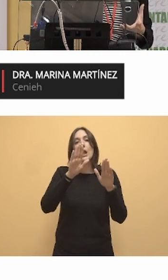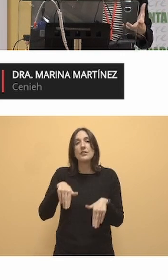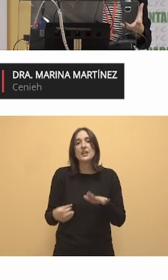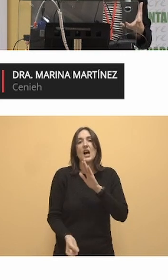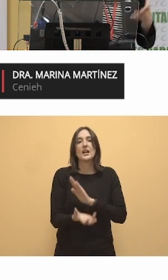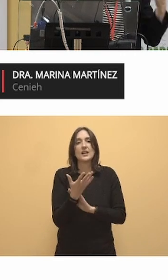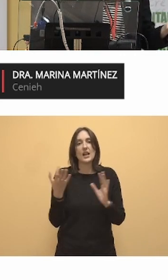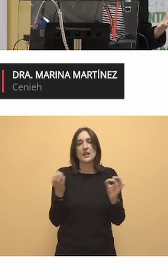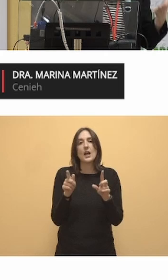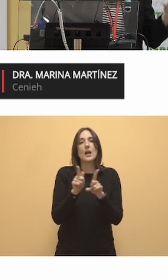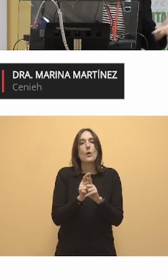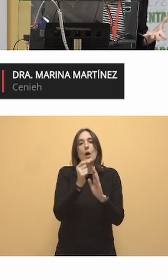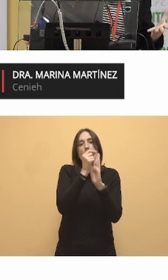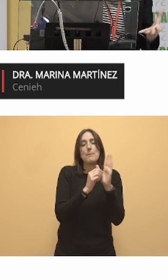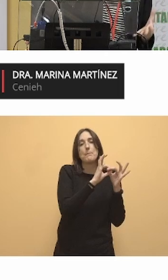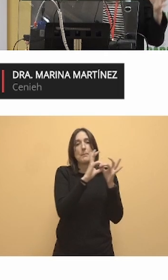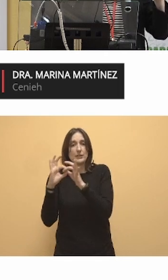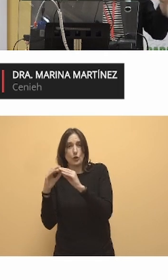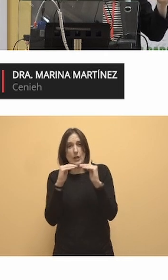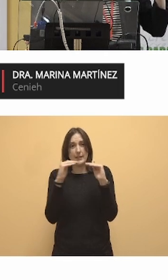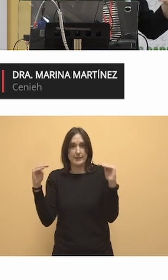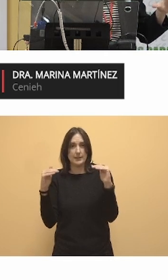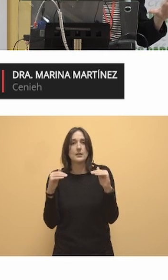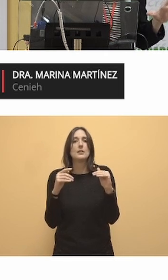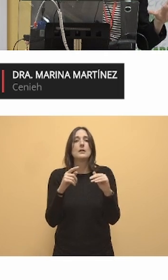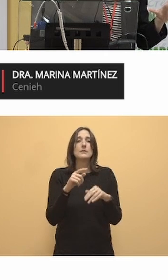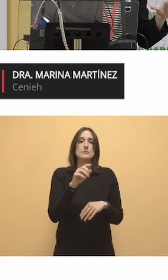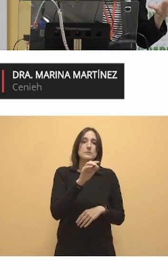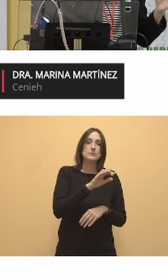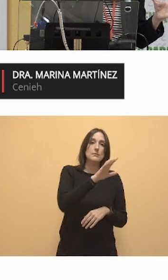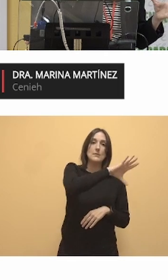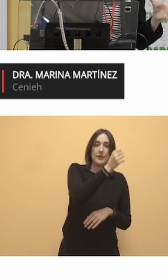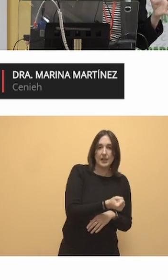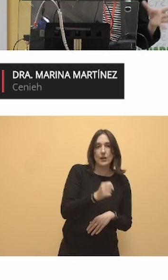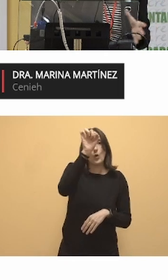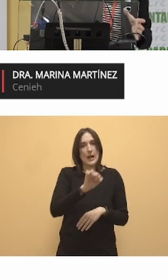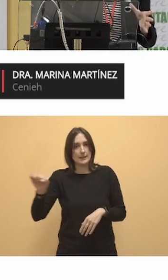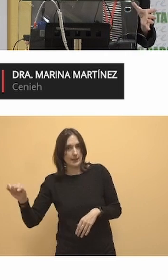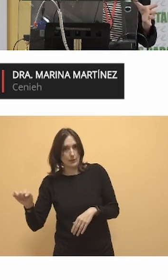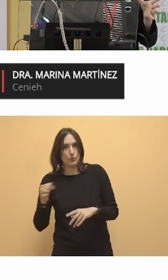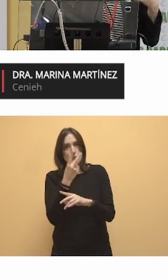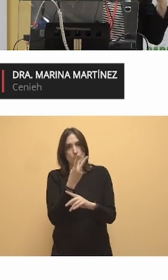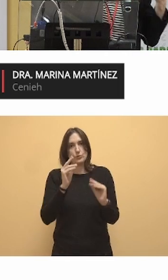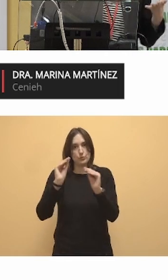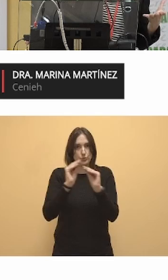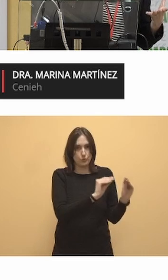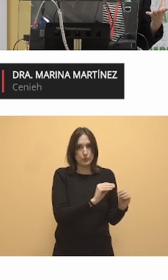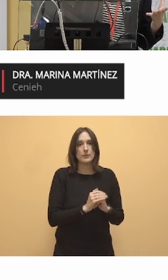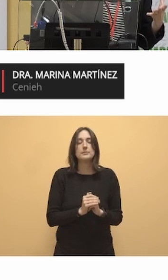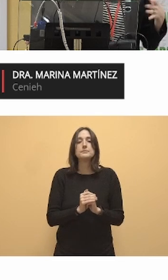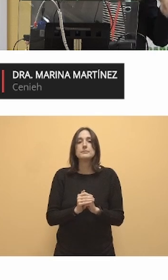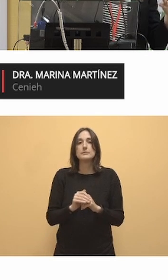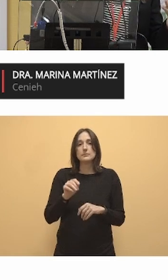crear unos patrones de morfología, un patrón euroasiático y un patrón africano. En cuanto al